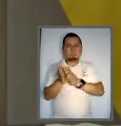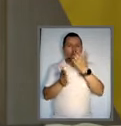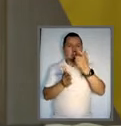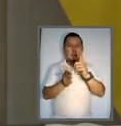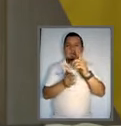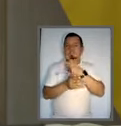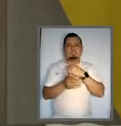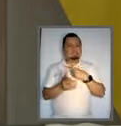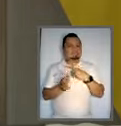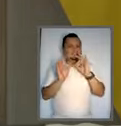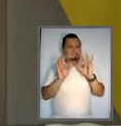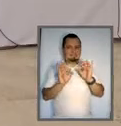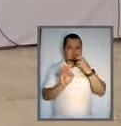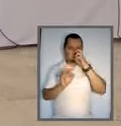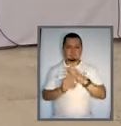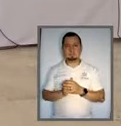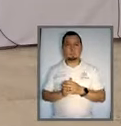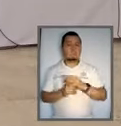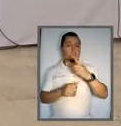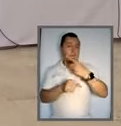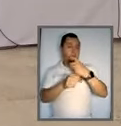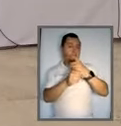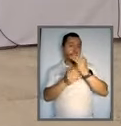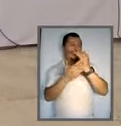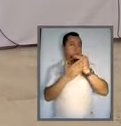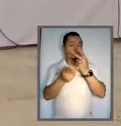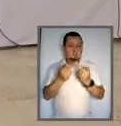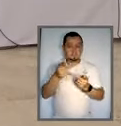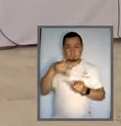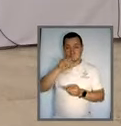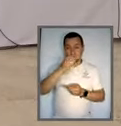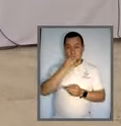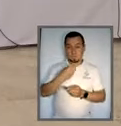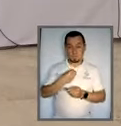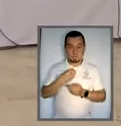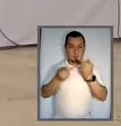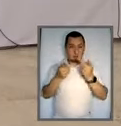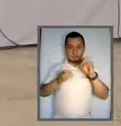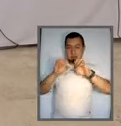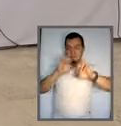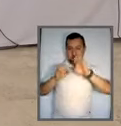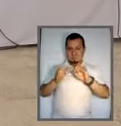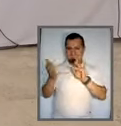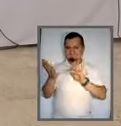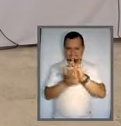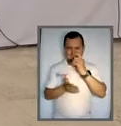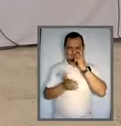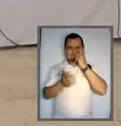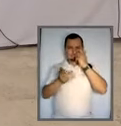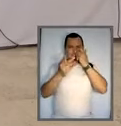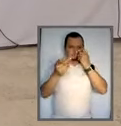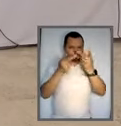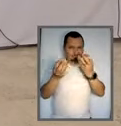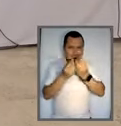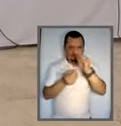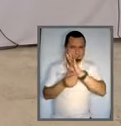higiene que se requerían. Gobernador, sobre el primer punto, ¿habría el compromiso moral de las empresas de apoyar o se establecería